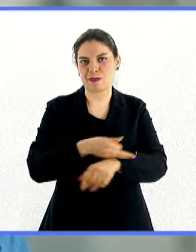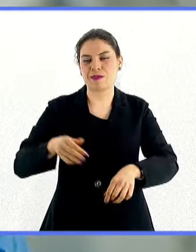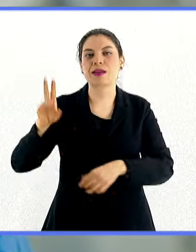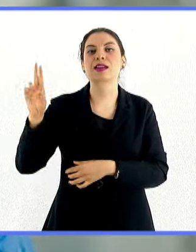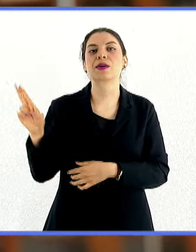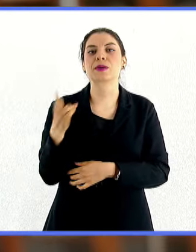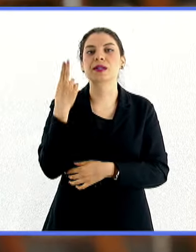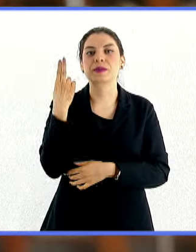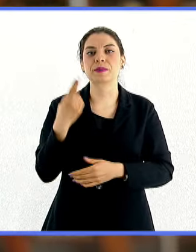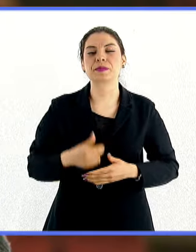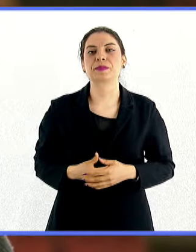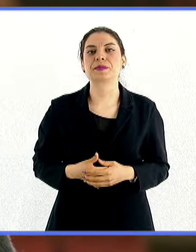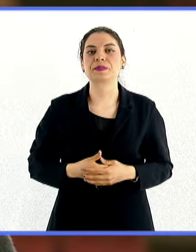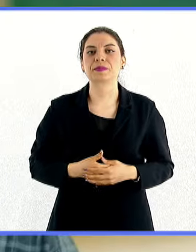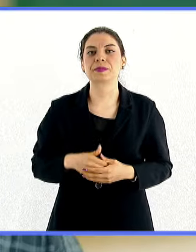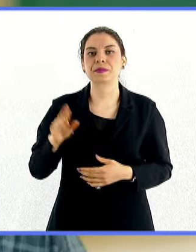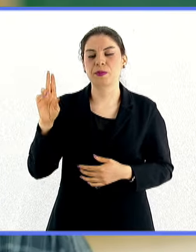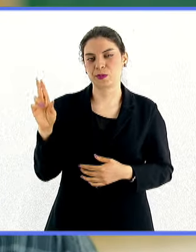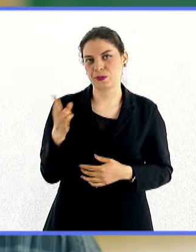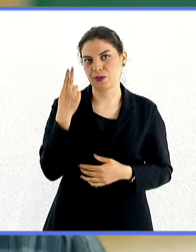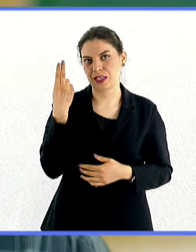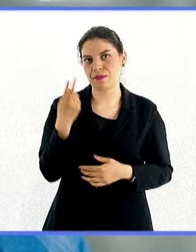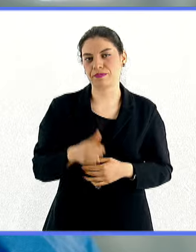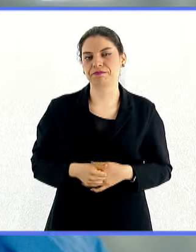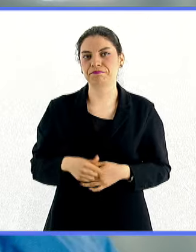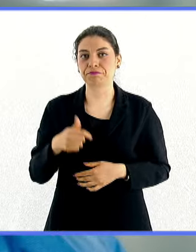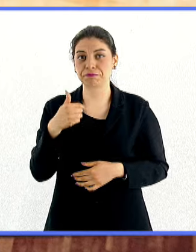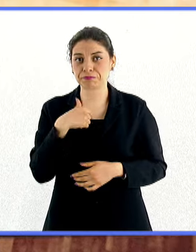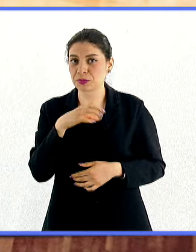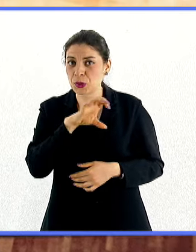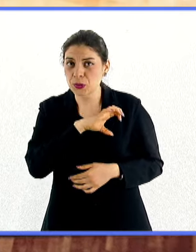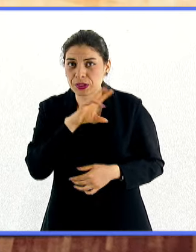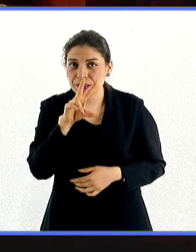UNAM. UNAM. UNAM. UNAM. ¿Cómo no te voy a querer? ¿Cómo